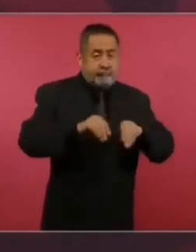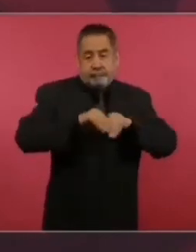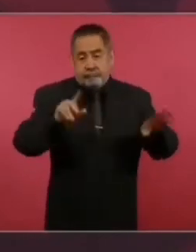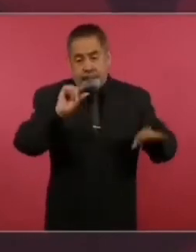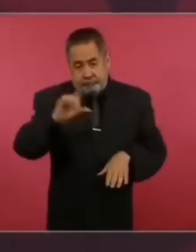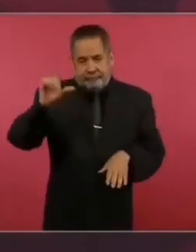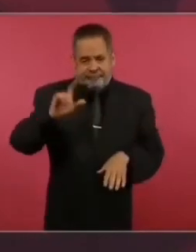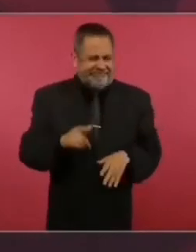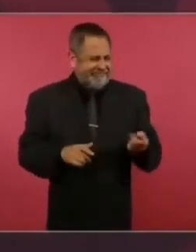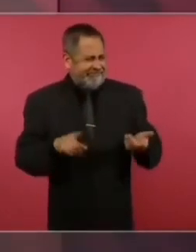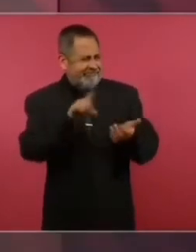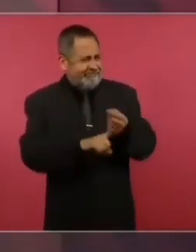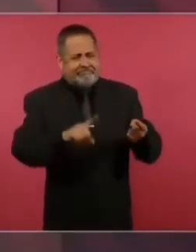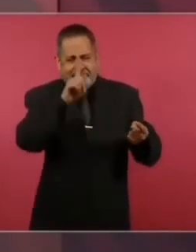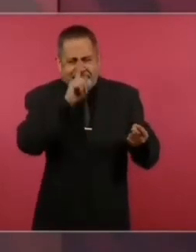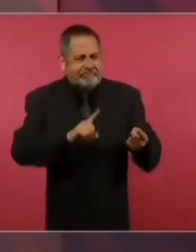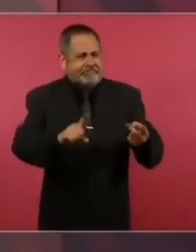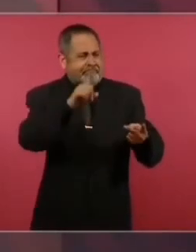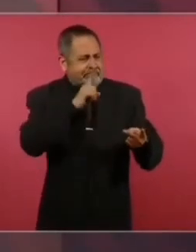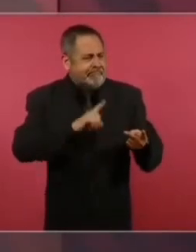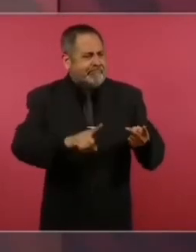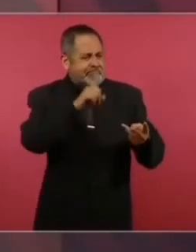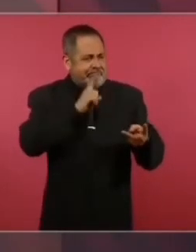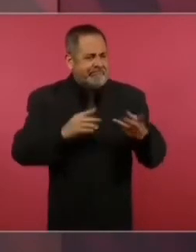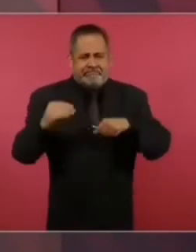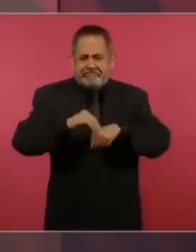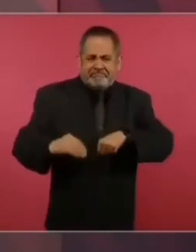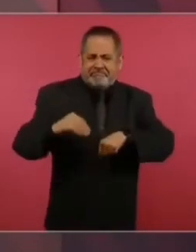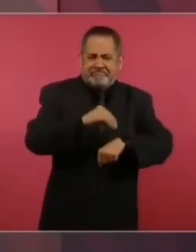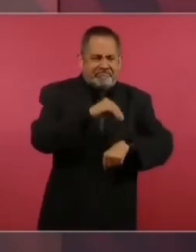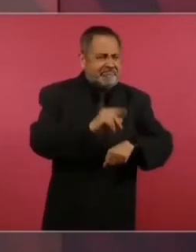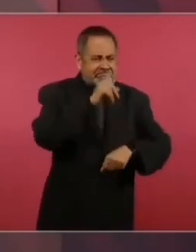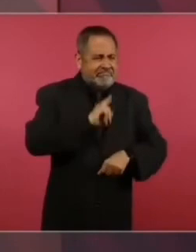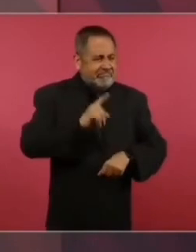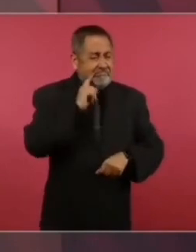si mienten de manera impune,